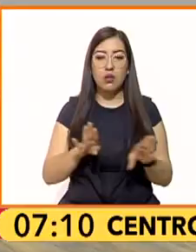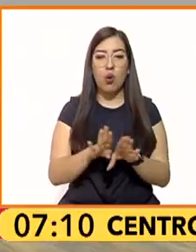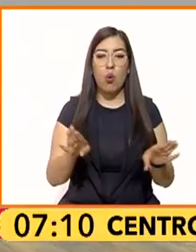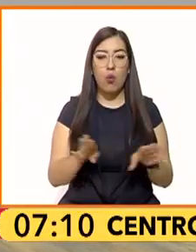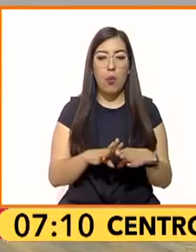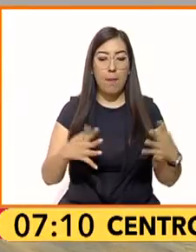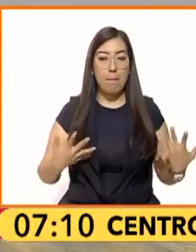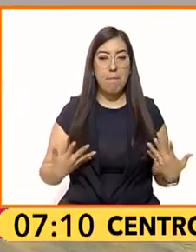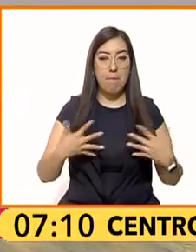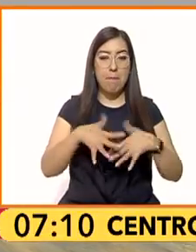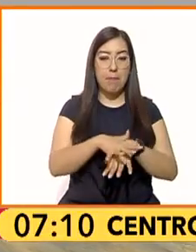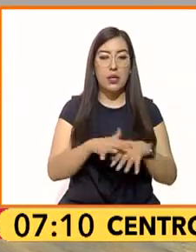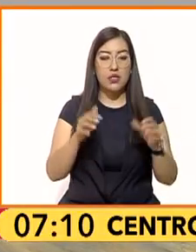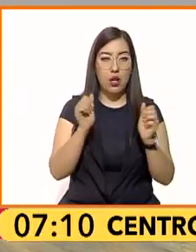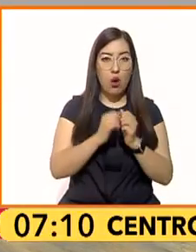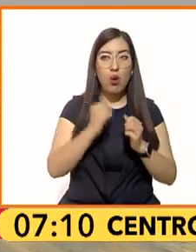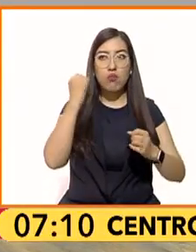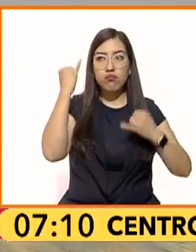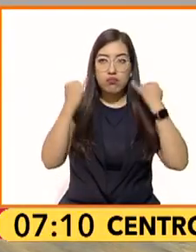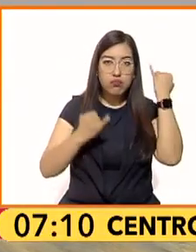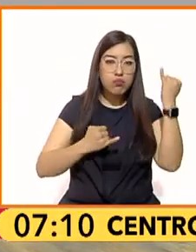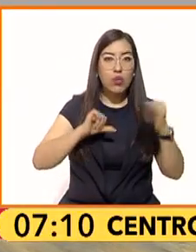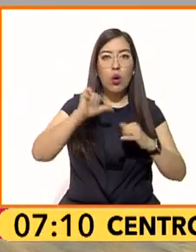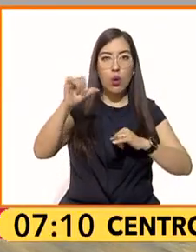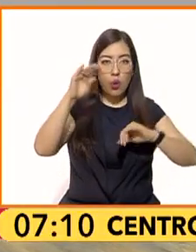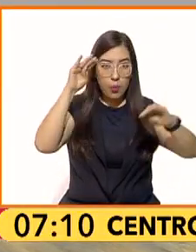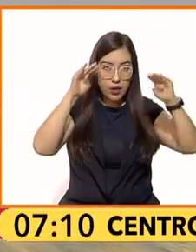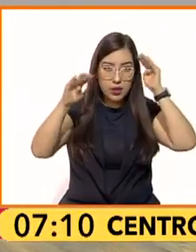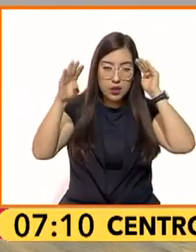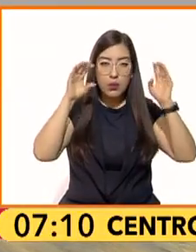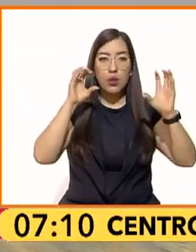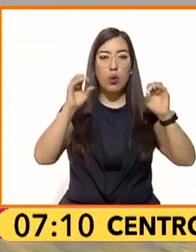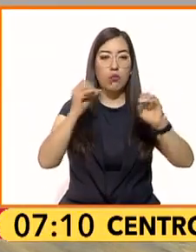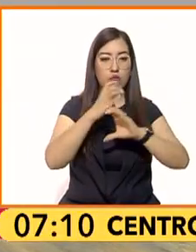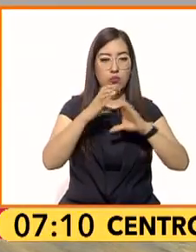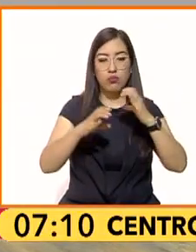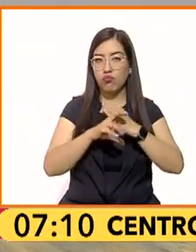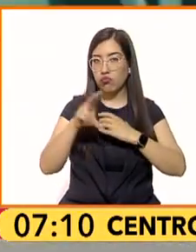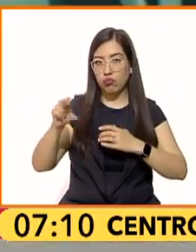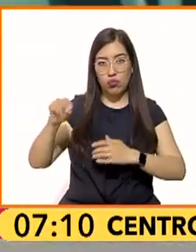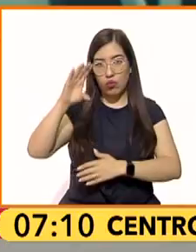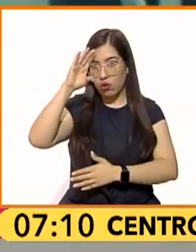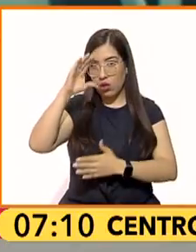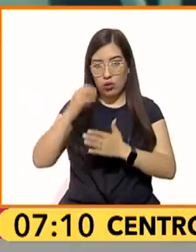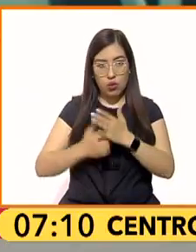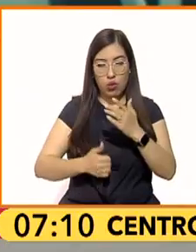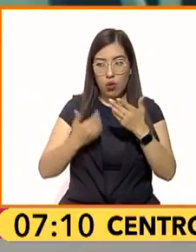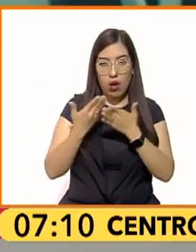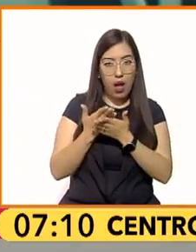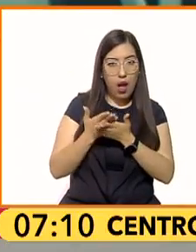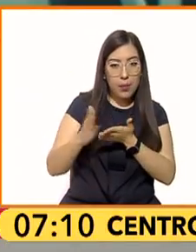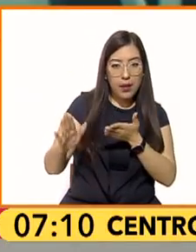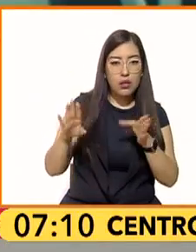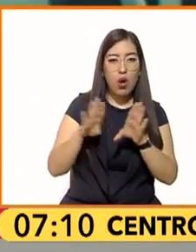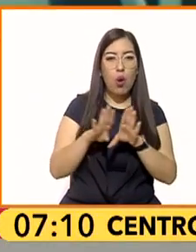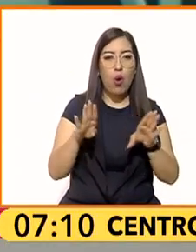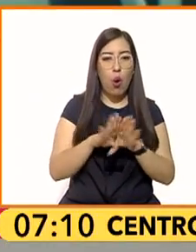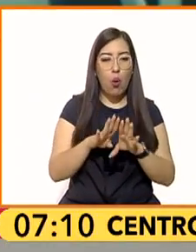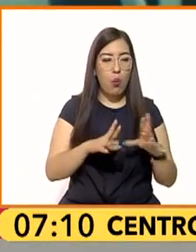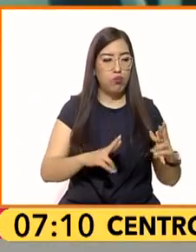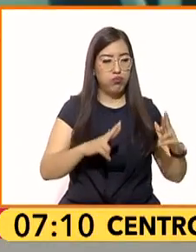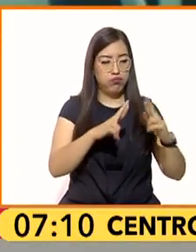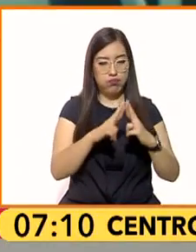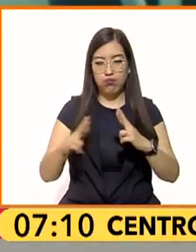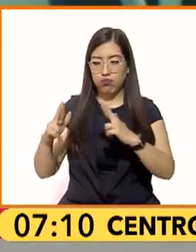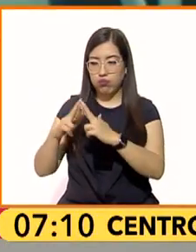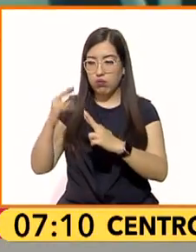con sabidurías, con pensamiento, con deidades que no son católicas, ¿no? Sincretismos tóxicos,